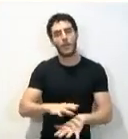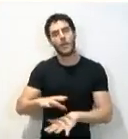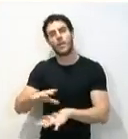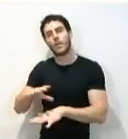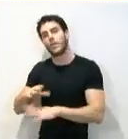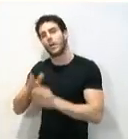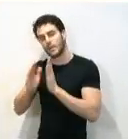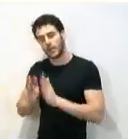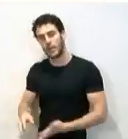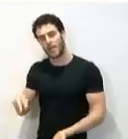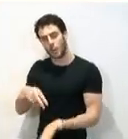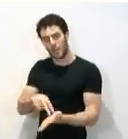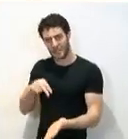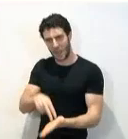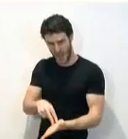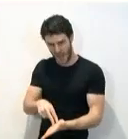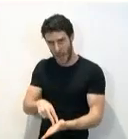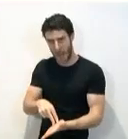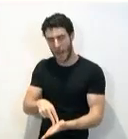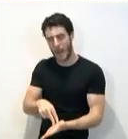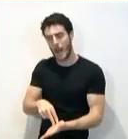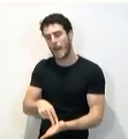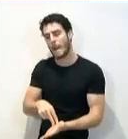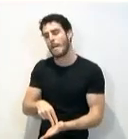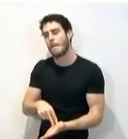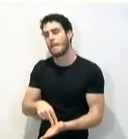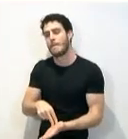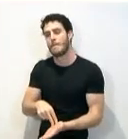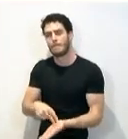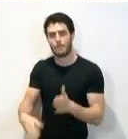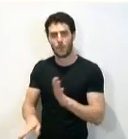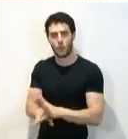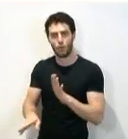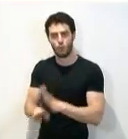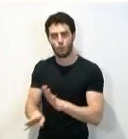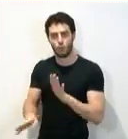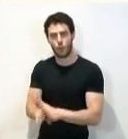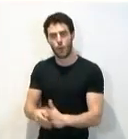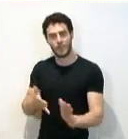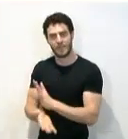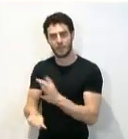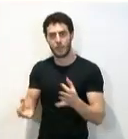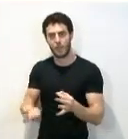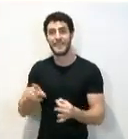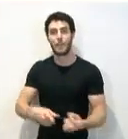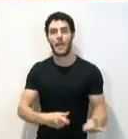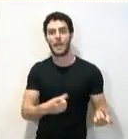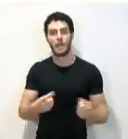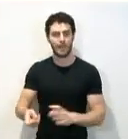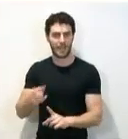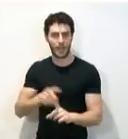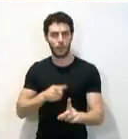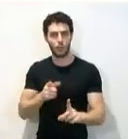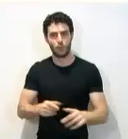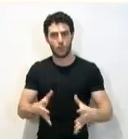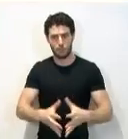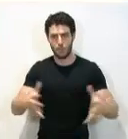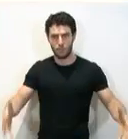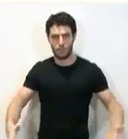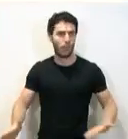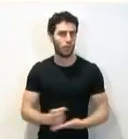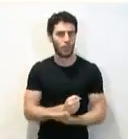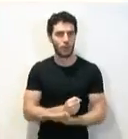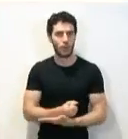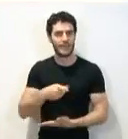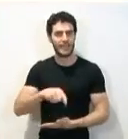con el tratamiento presencial, que nunca puede dejarse de lado, es necesario también utilizarlo en toda su extensión y para